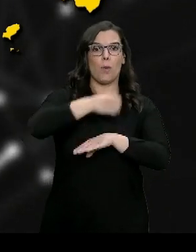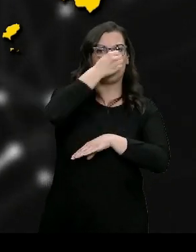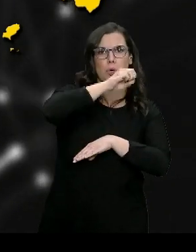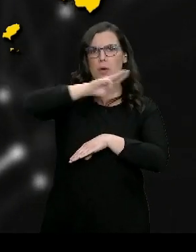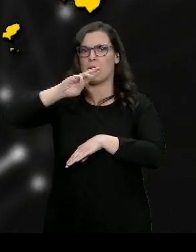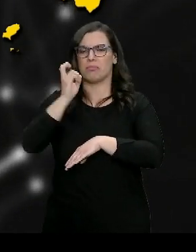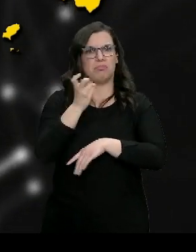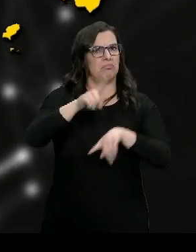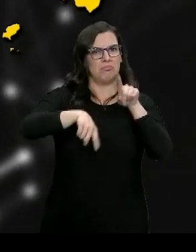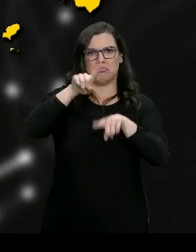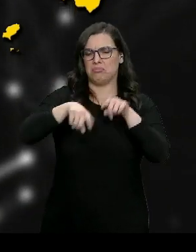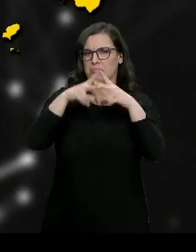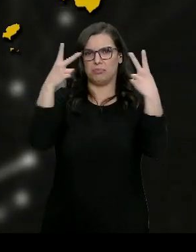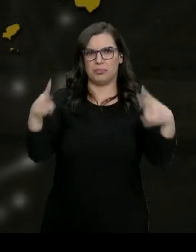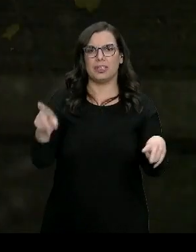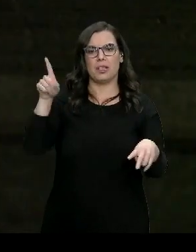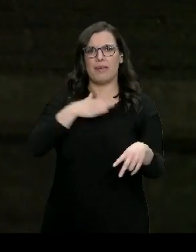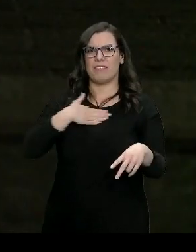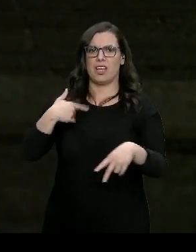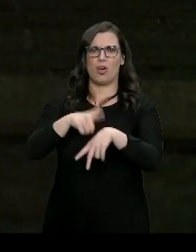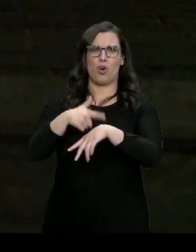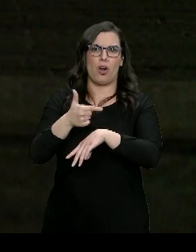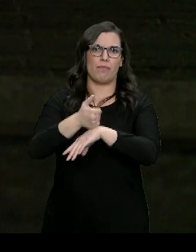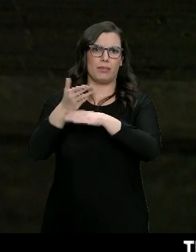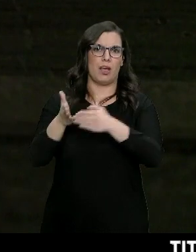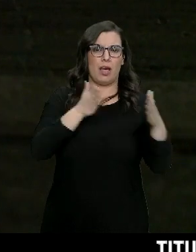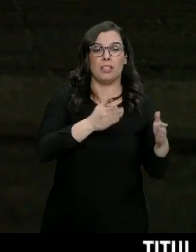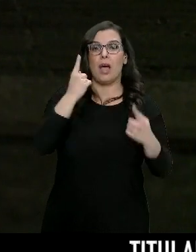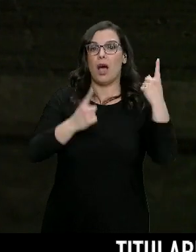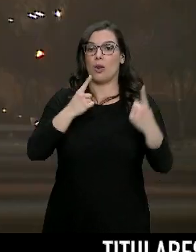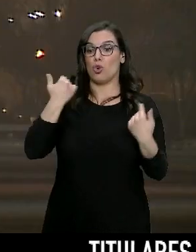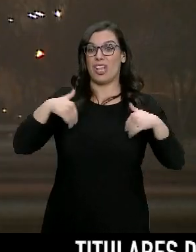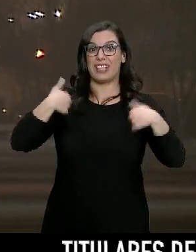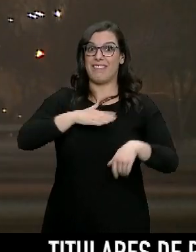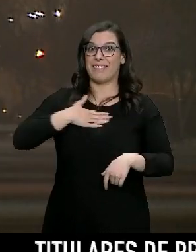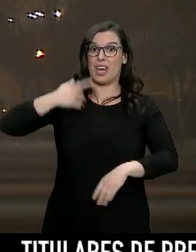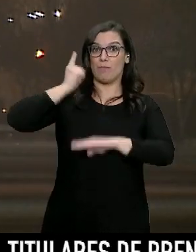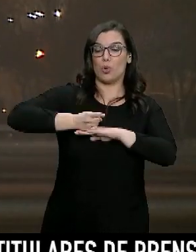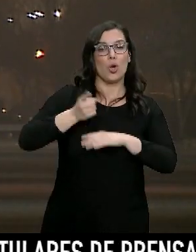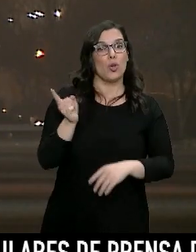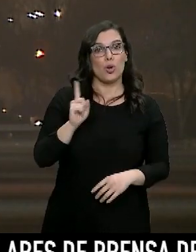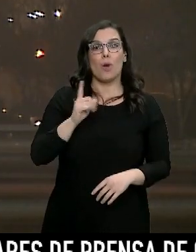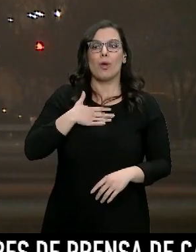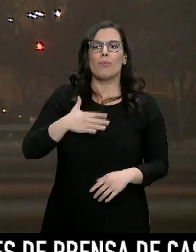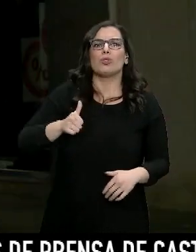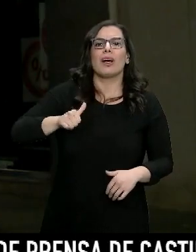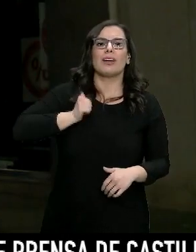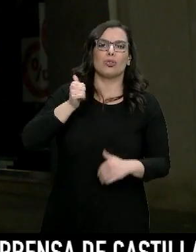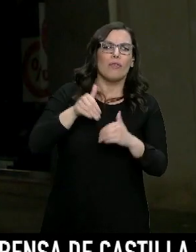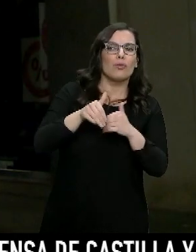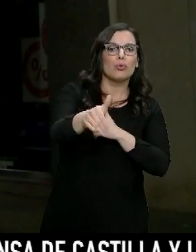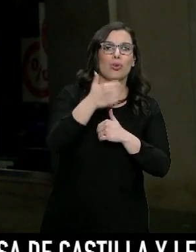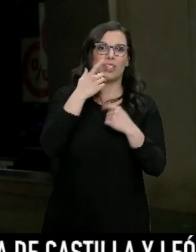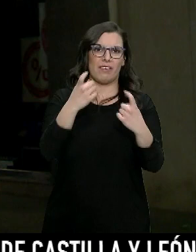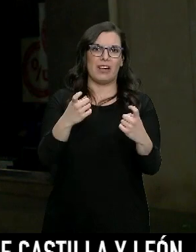favor de adelantar los horarios del toque de queda. En algunos casos, no porque quieran aplicarlo ya, sino para tener la posibilidad de hacerlo más adelante si